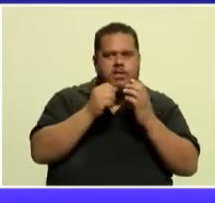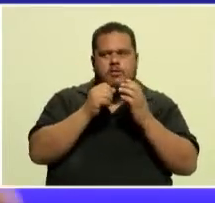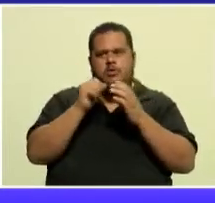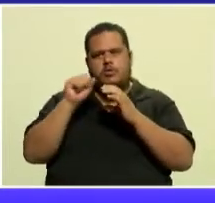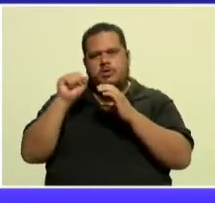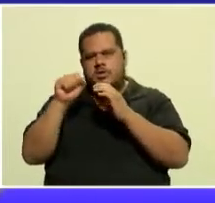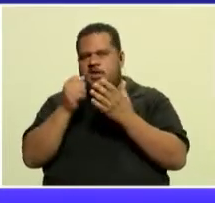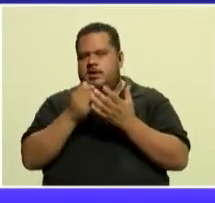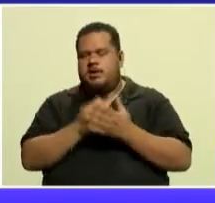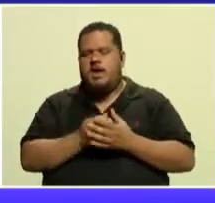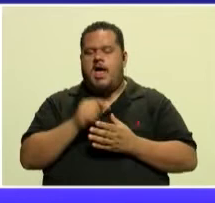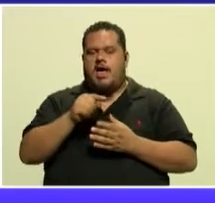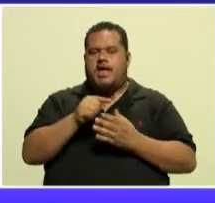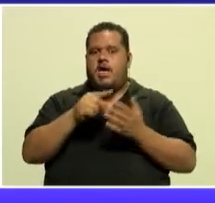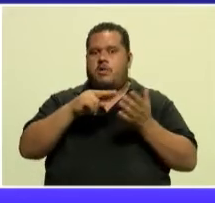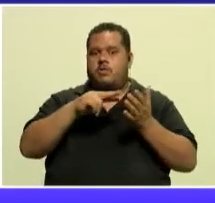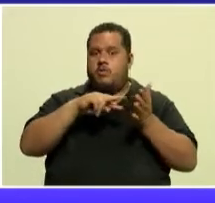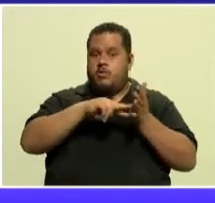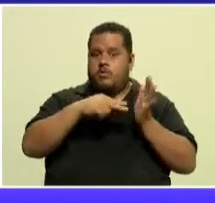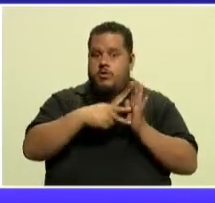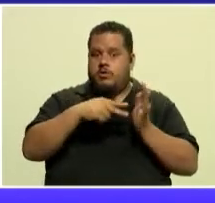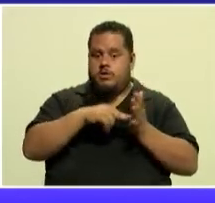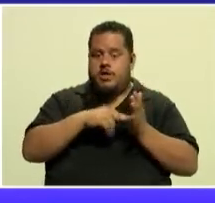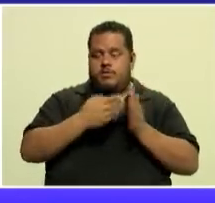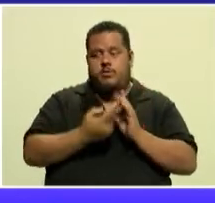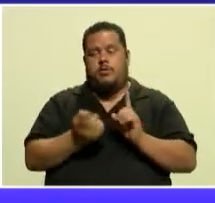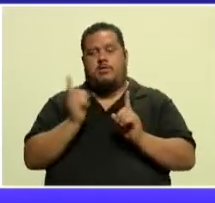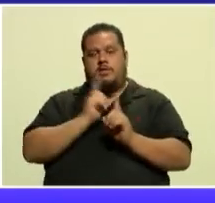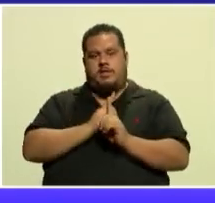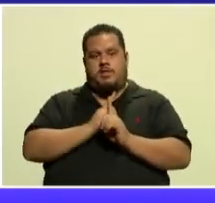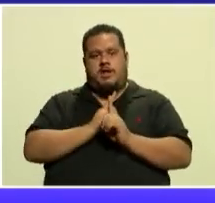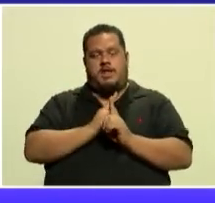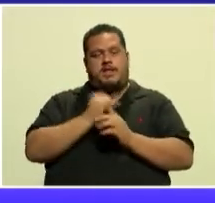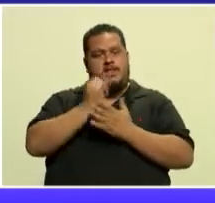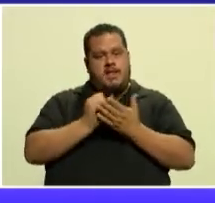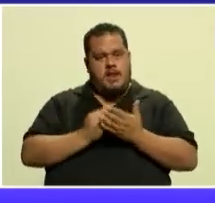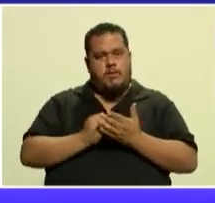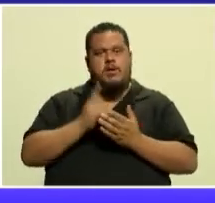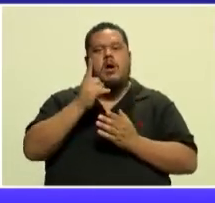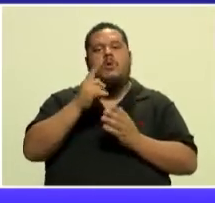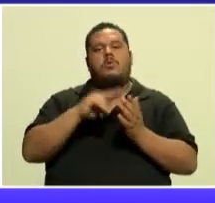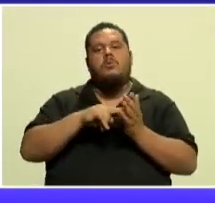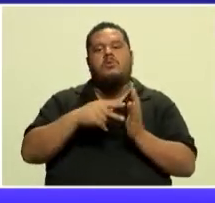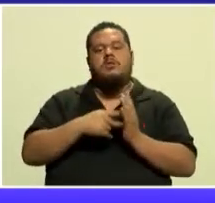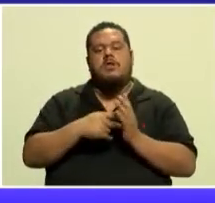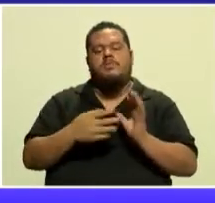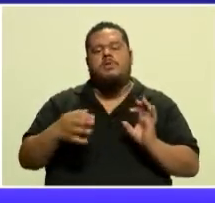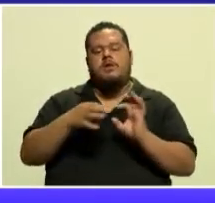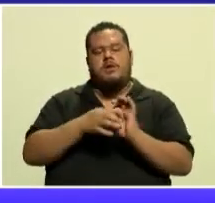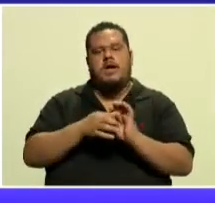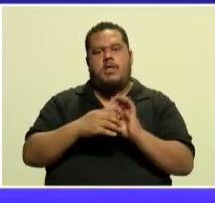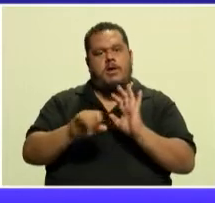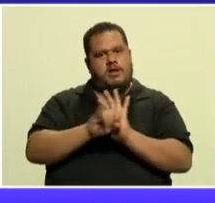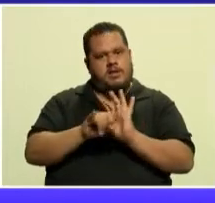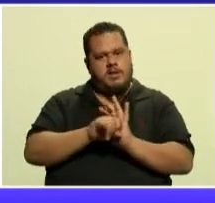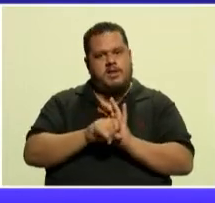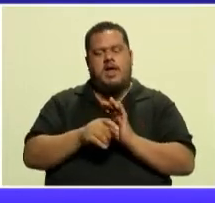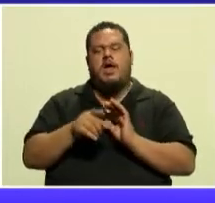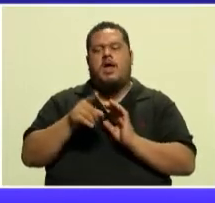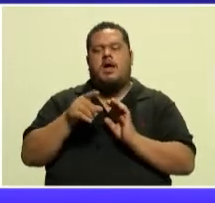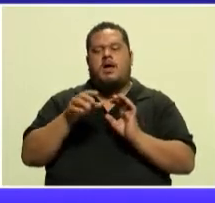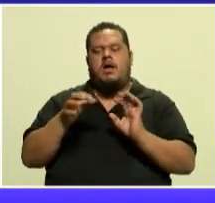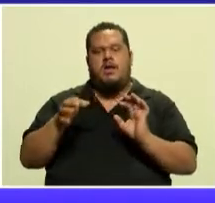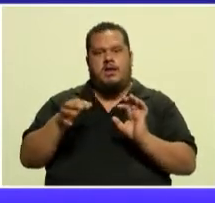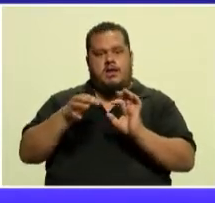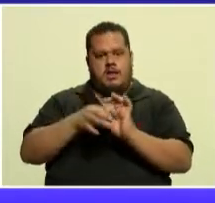hay un concepto detrás de la obra, un concepto ligado a la identidad, ligado a de dónde venís, a cómo te